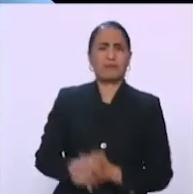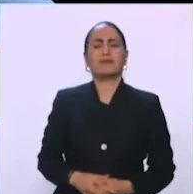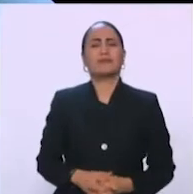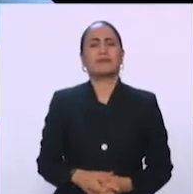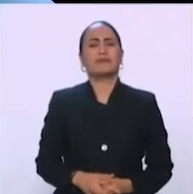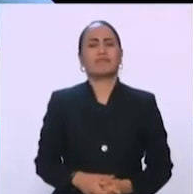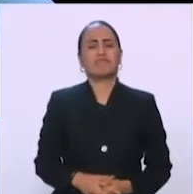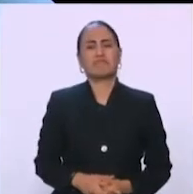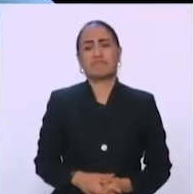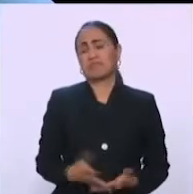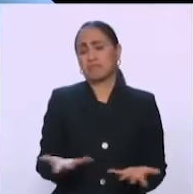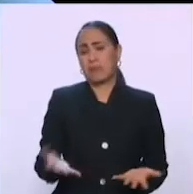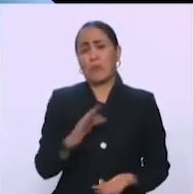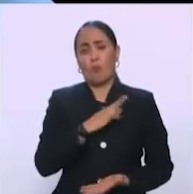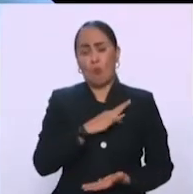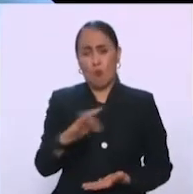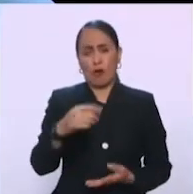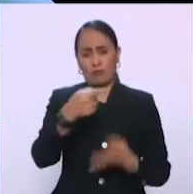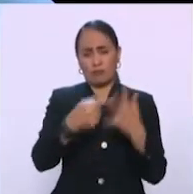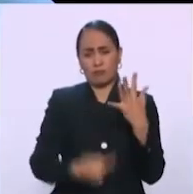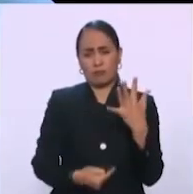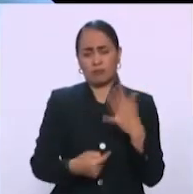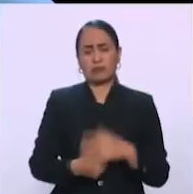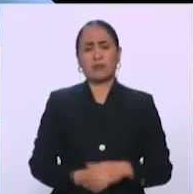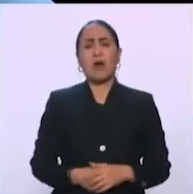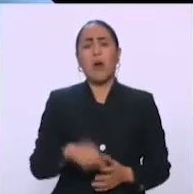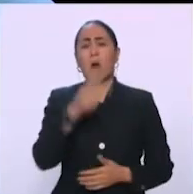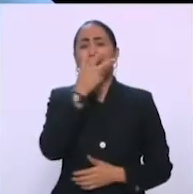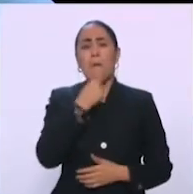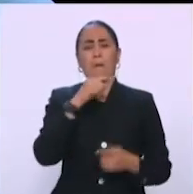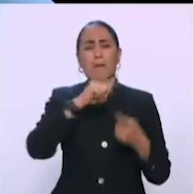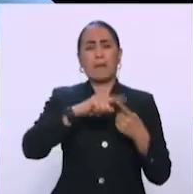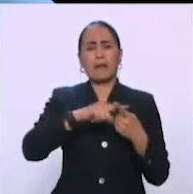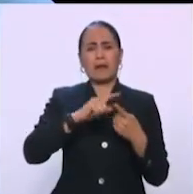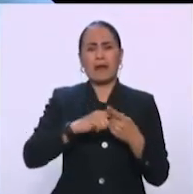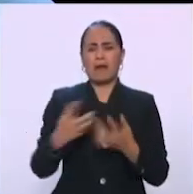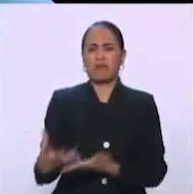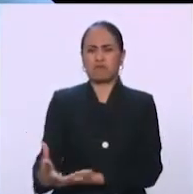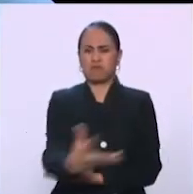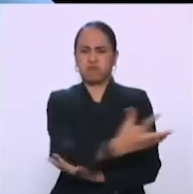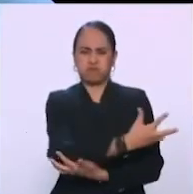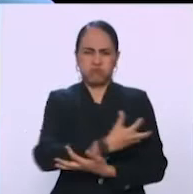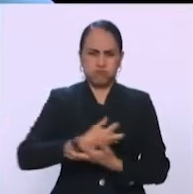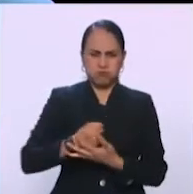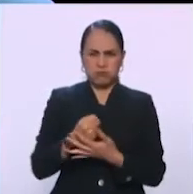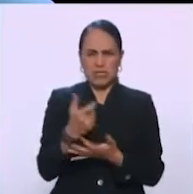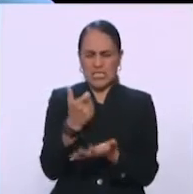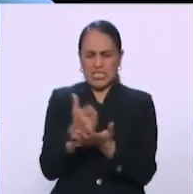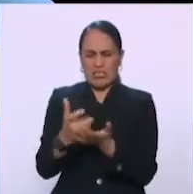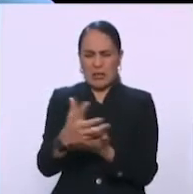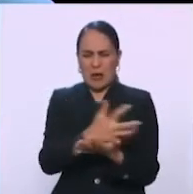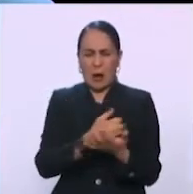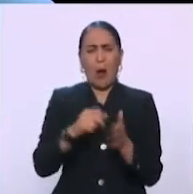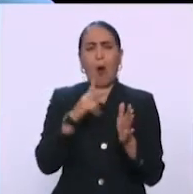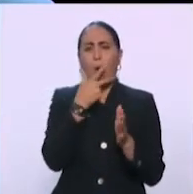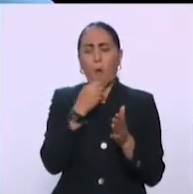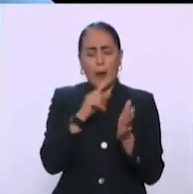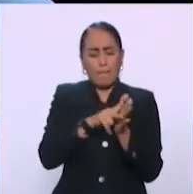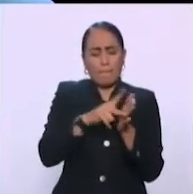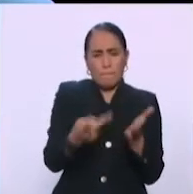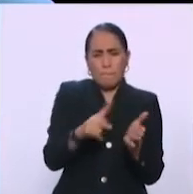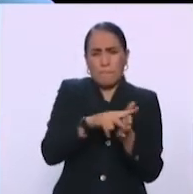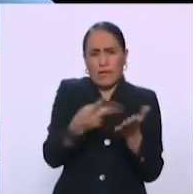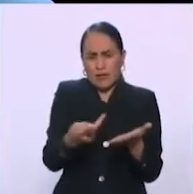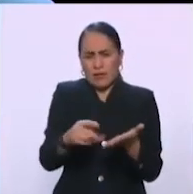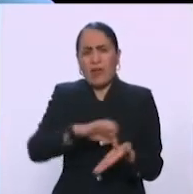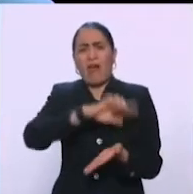periodismo, que eso es lo que ha sido durante mucho tiempo. Este hombre se enriqueció, se hizo rico de ser un periodista a ser